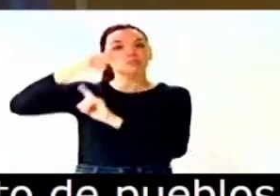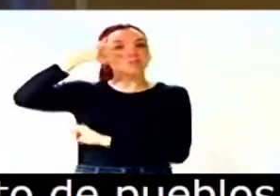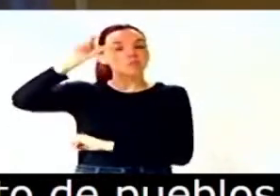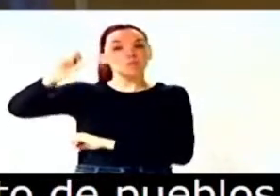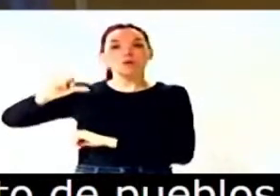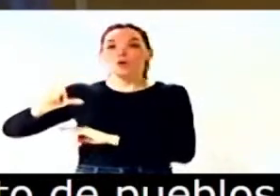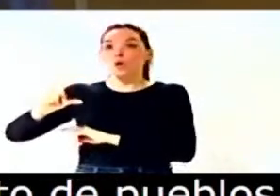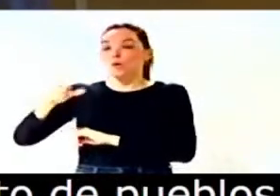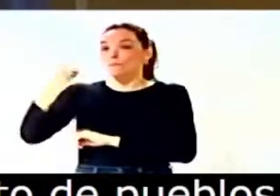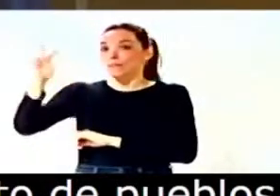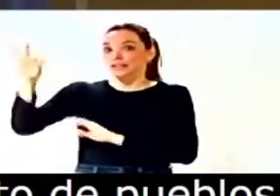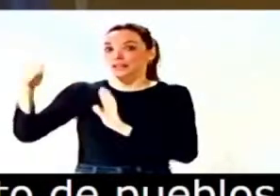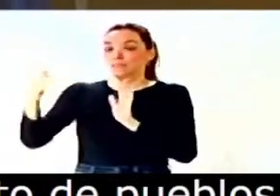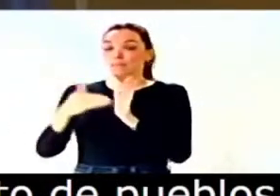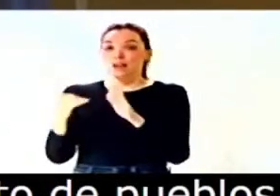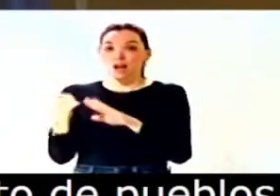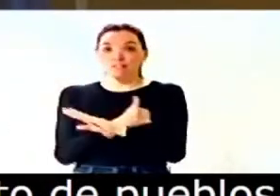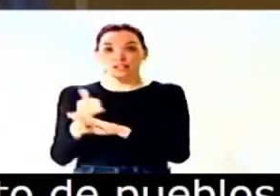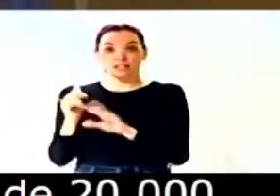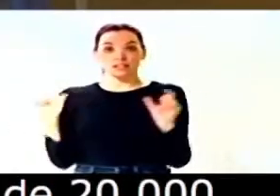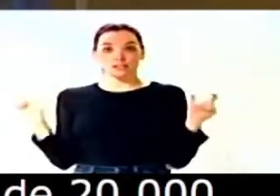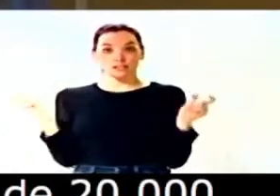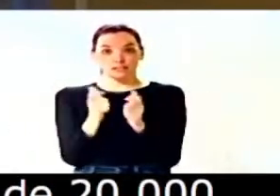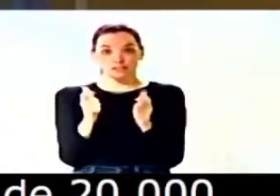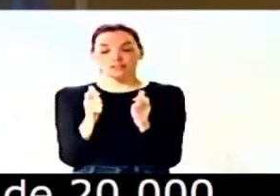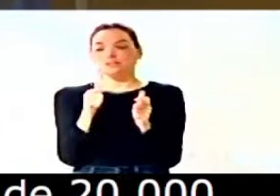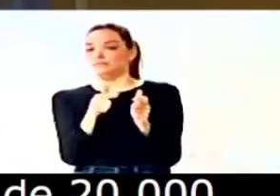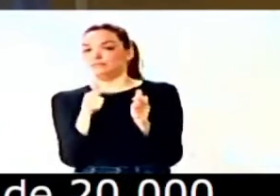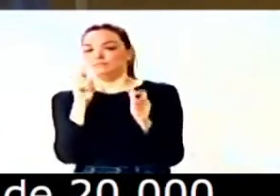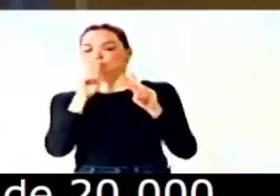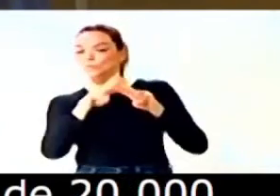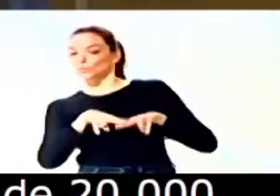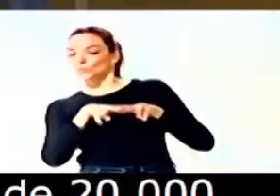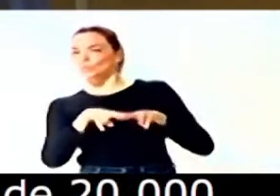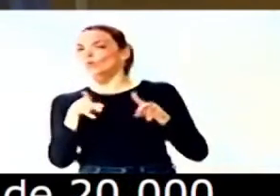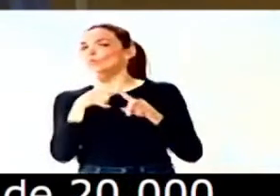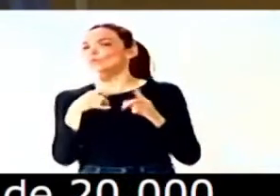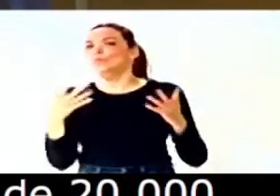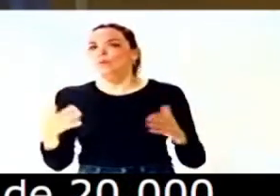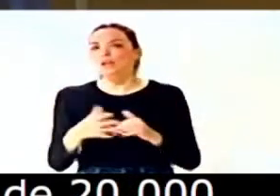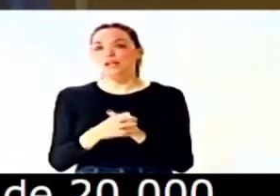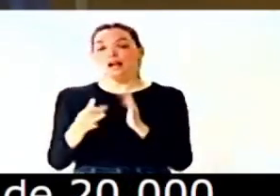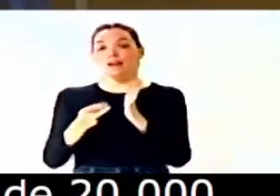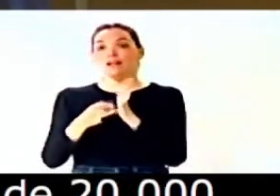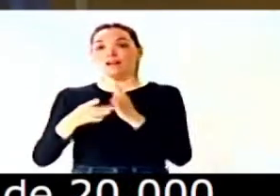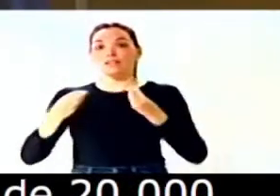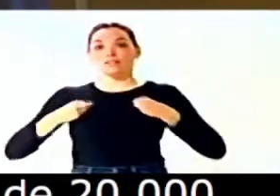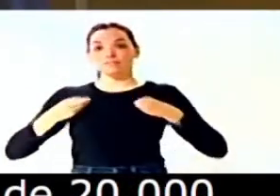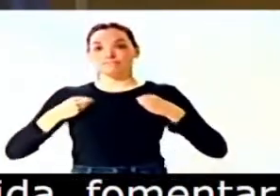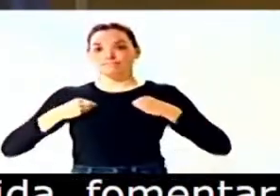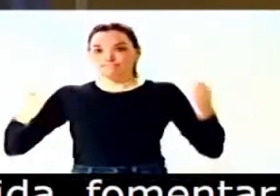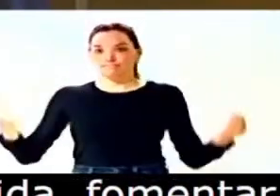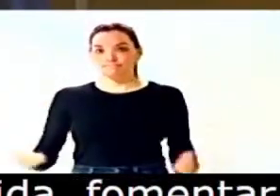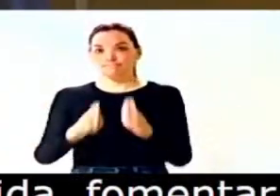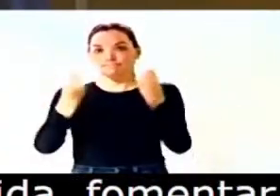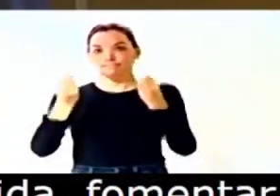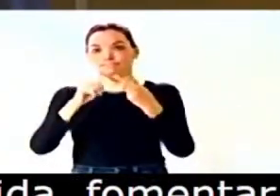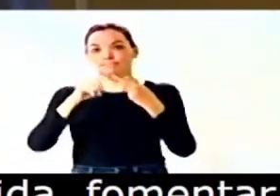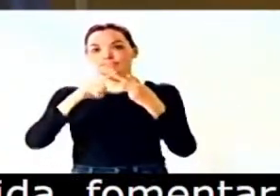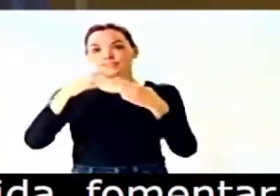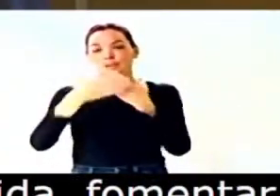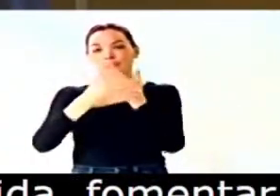menos de 20.000 habitantes, se busca mejorar la calidad de vida, fomentar la administración inteligente,